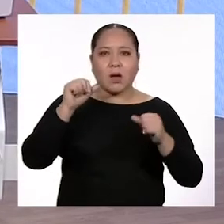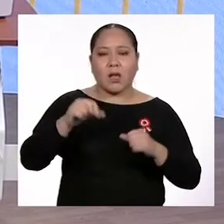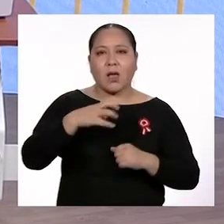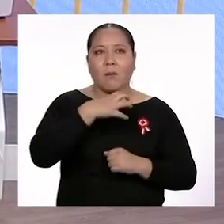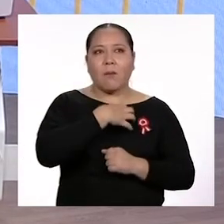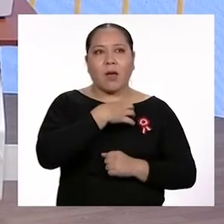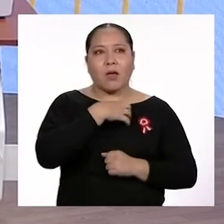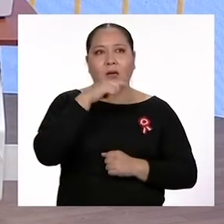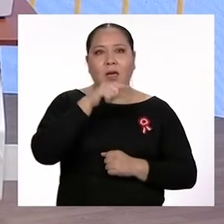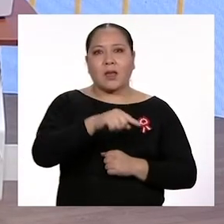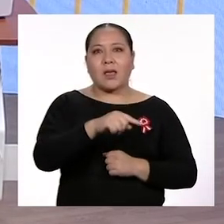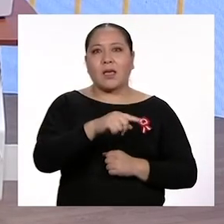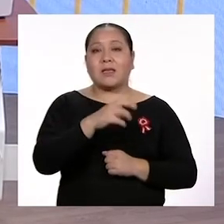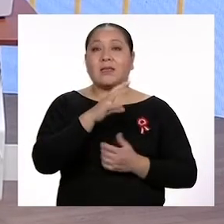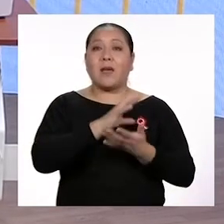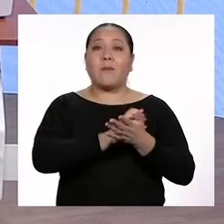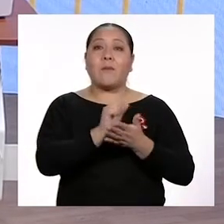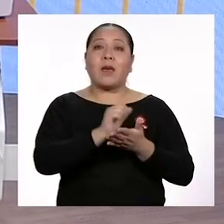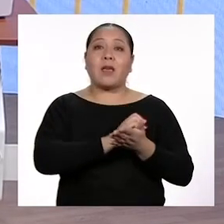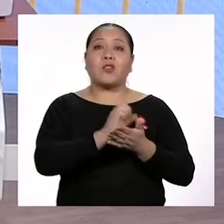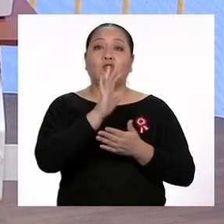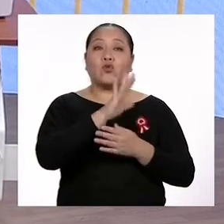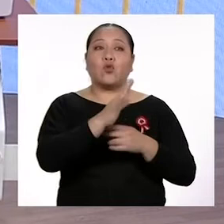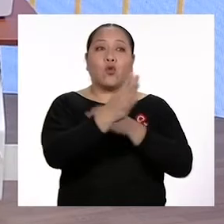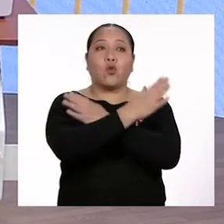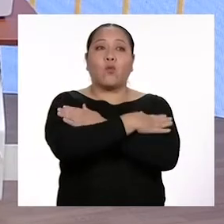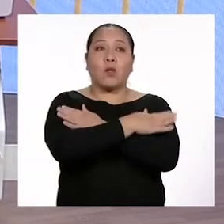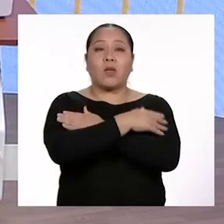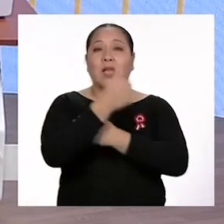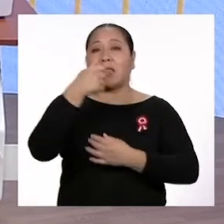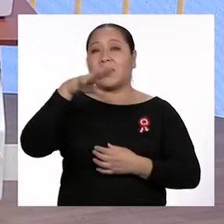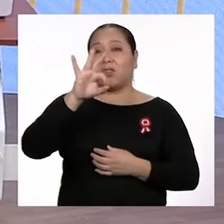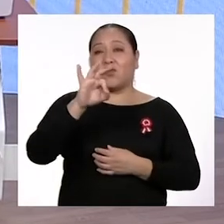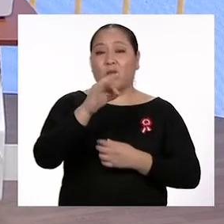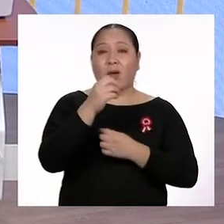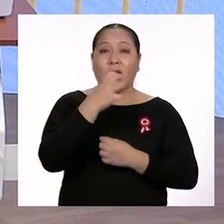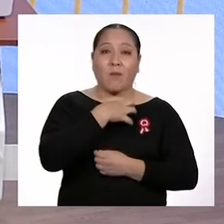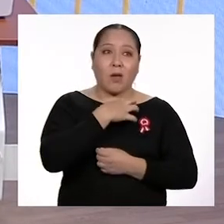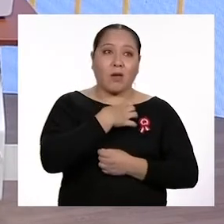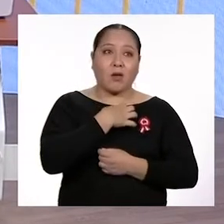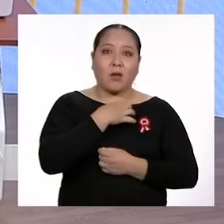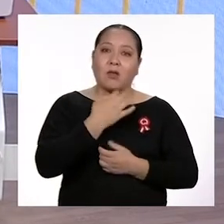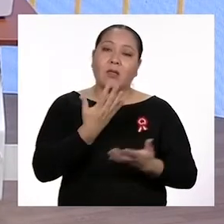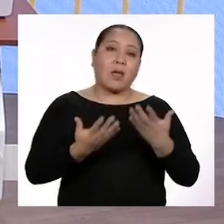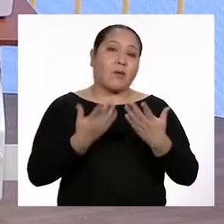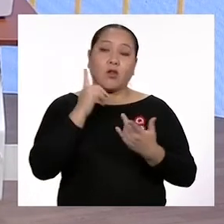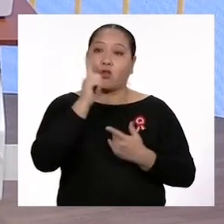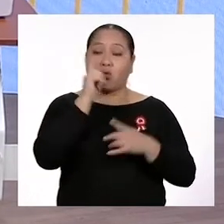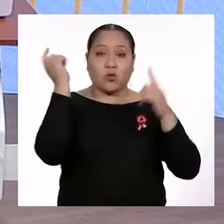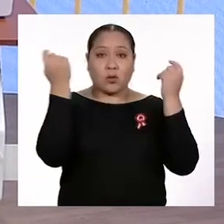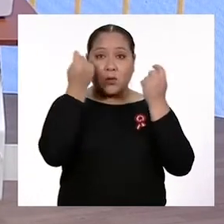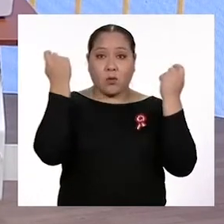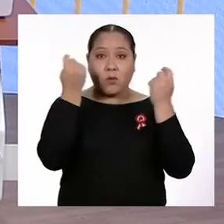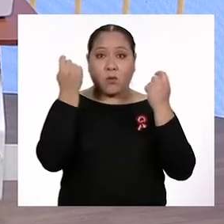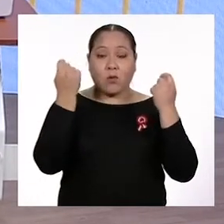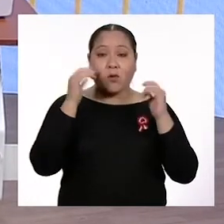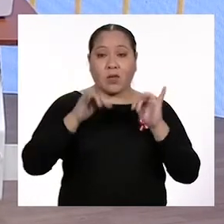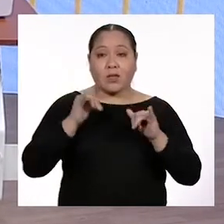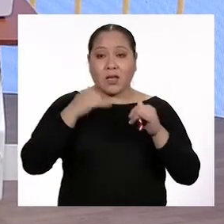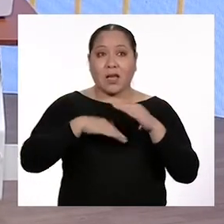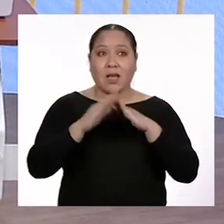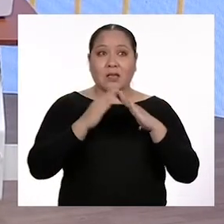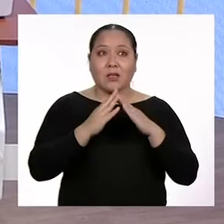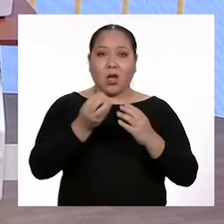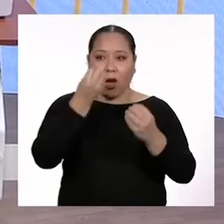ese mes fue su cumple, el 19 si no me equivoco, y aunque no lo celebró por la cuarentena, sí que se